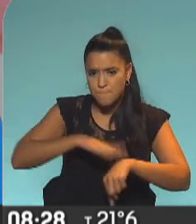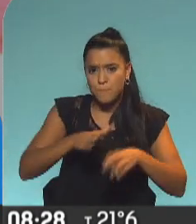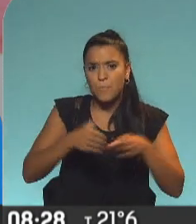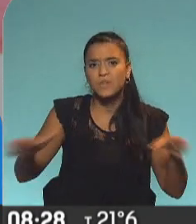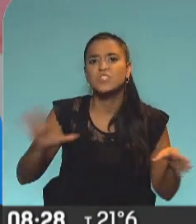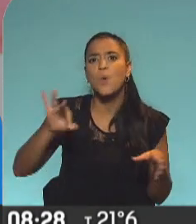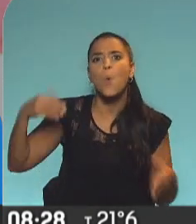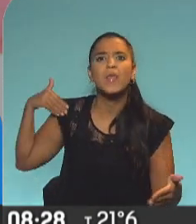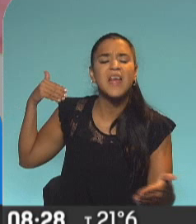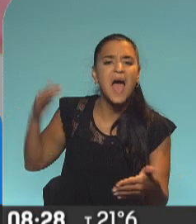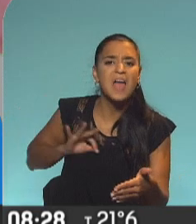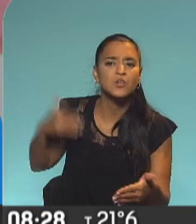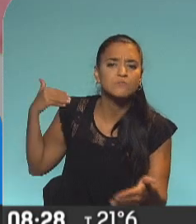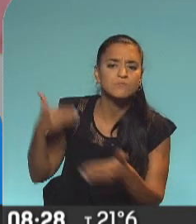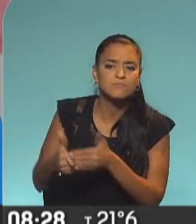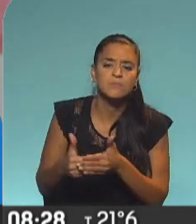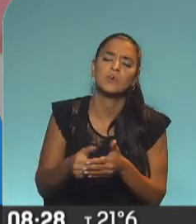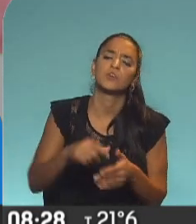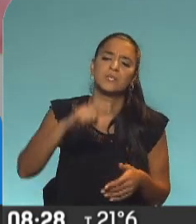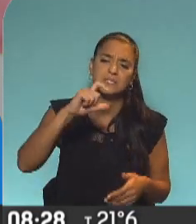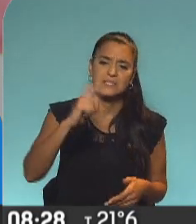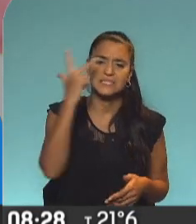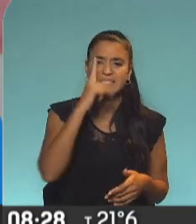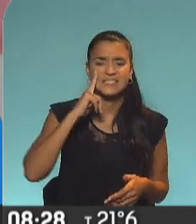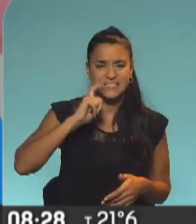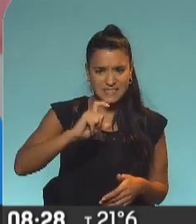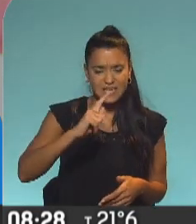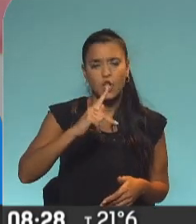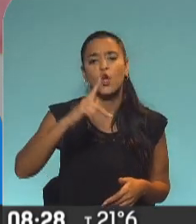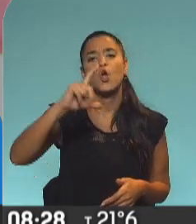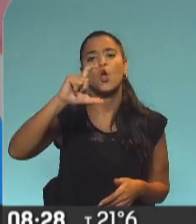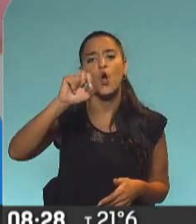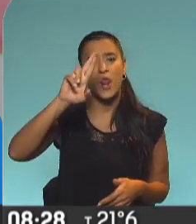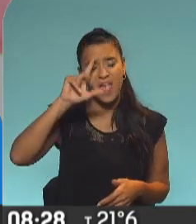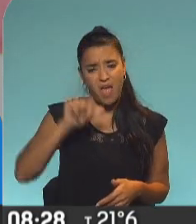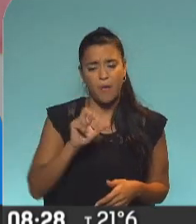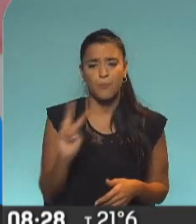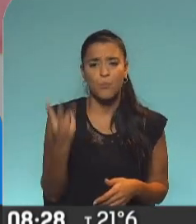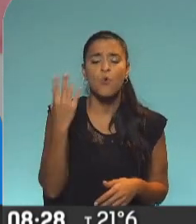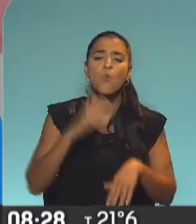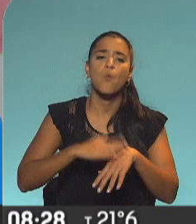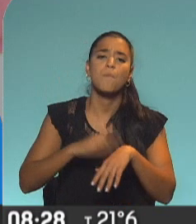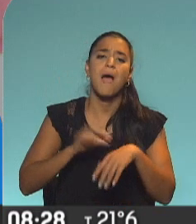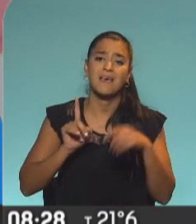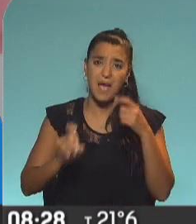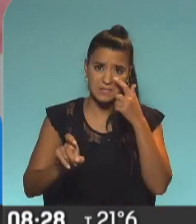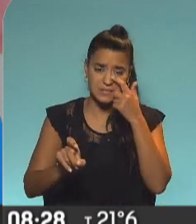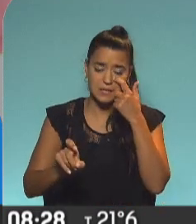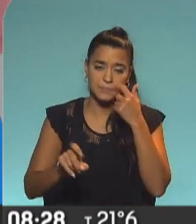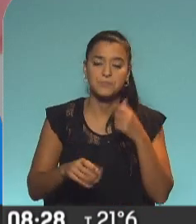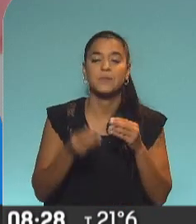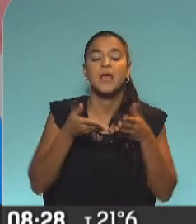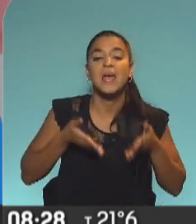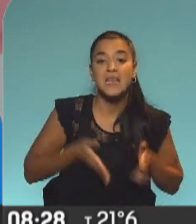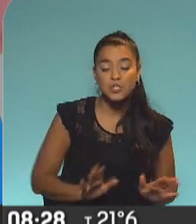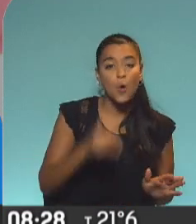5 décadas. Falleció, hablamos de Chick Corea, falleció en la ciudad de Nueva York a los 79 años a causa de un cáncer. Nació en el